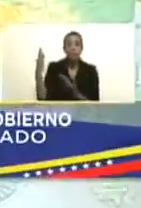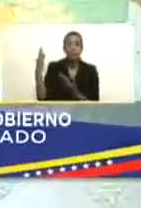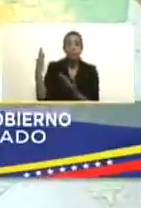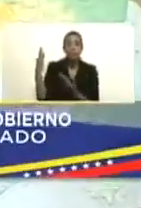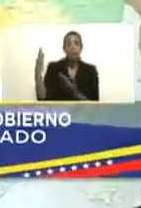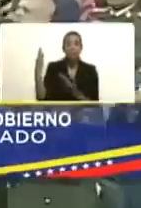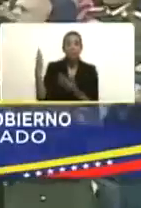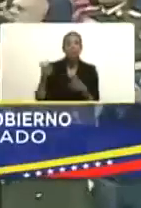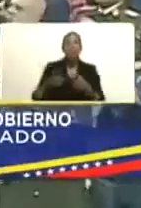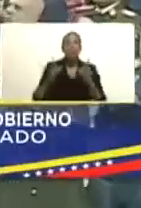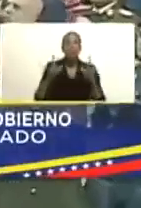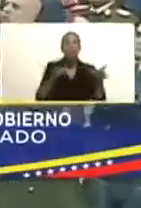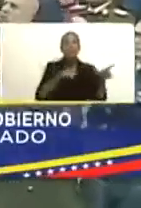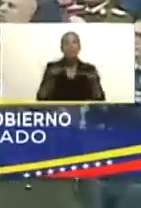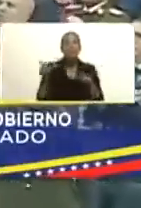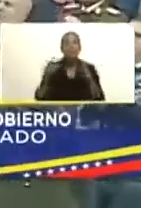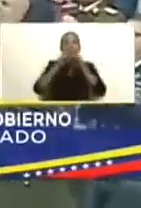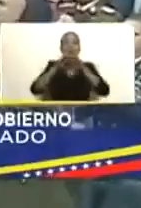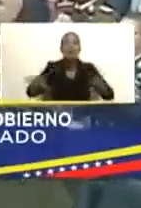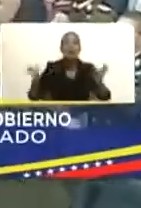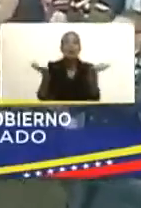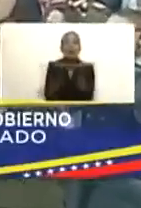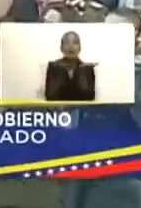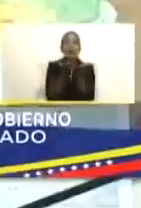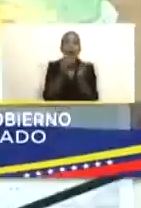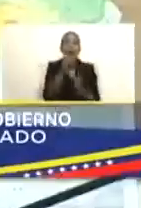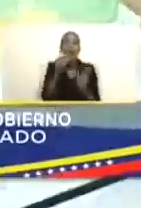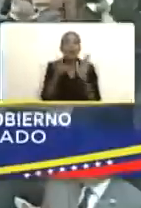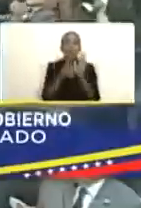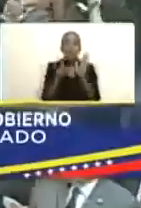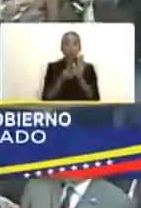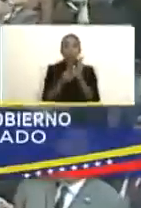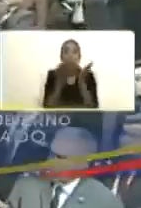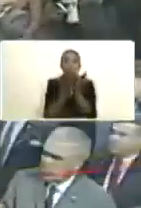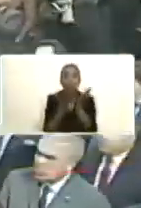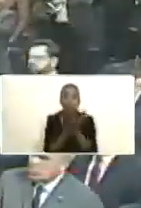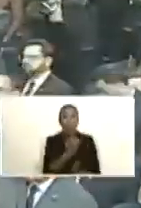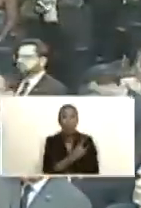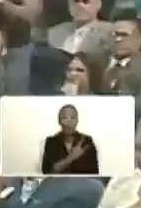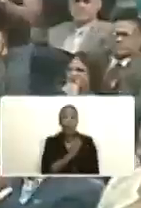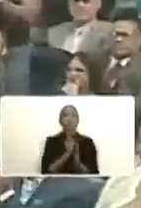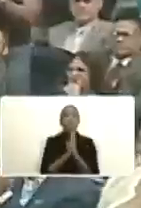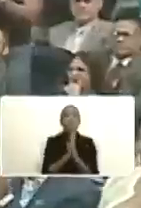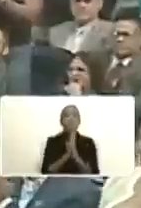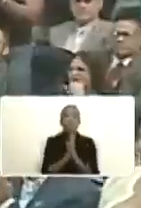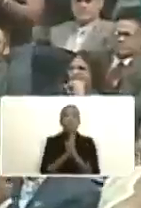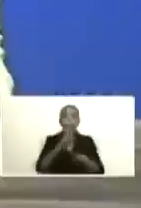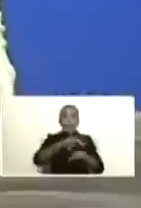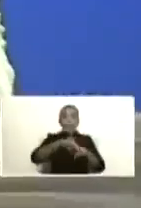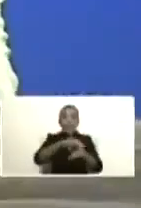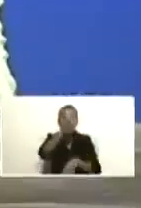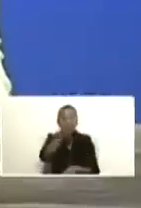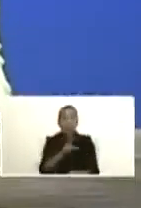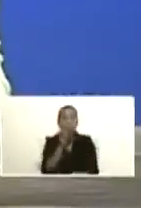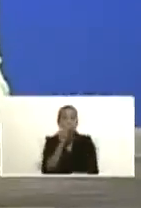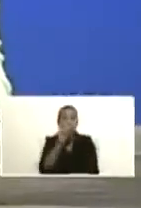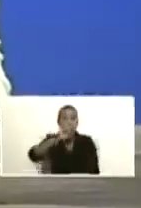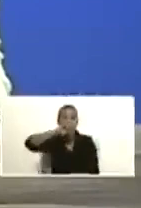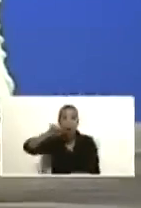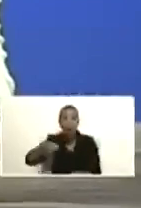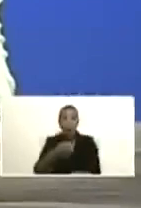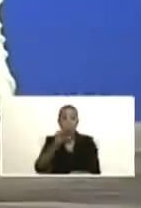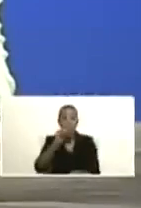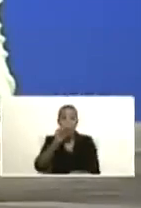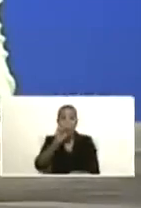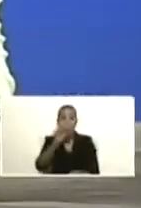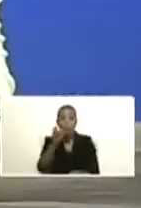Procedan de inmediato en todas las escuelas, liceos. Y le pido, ministro Jorge Arriaza,